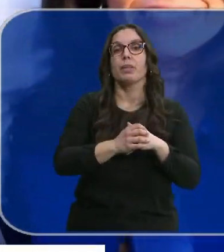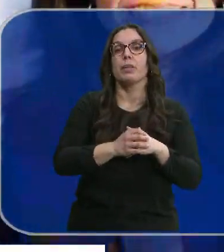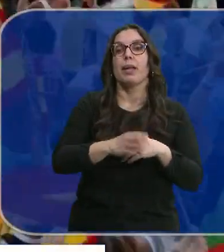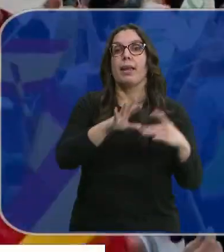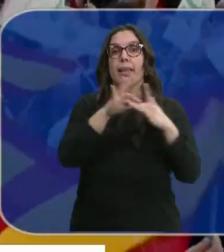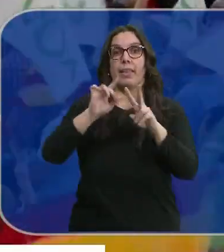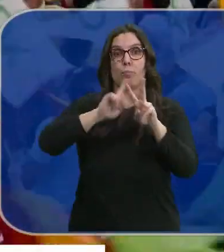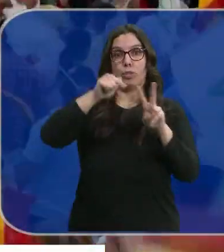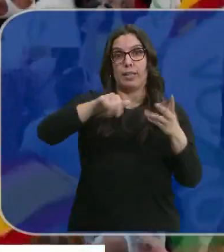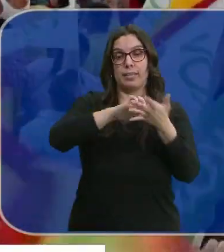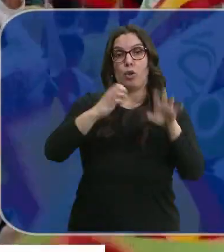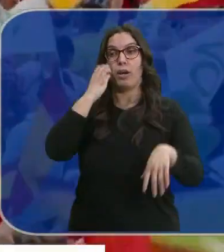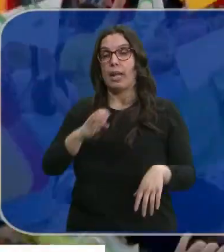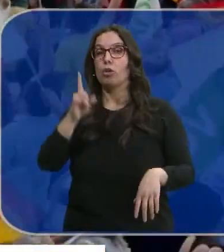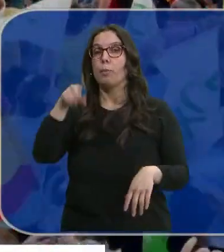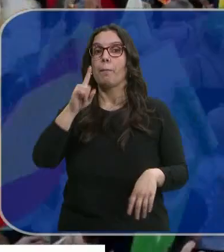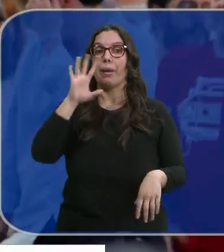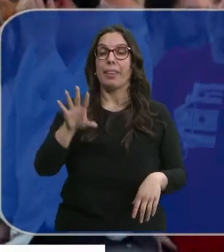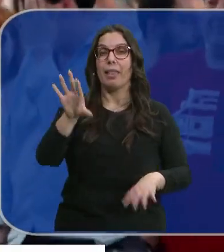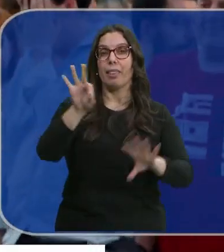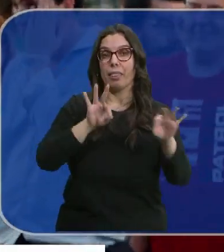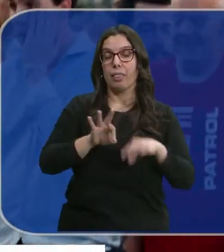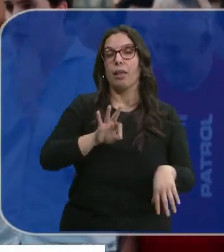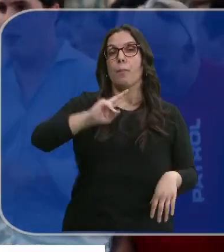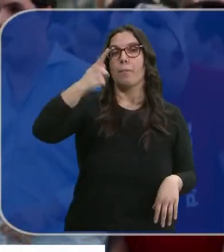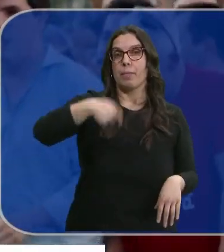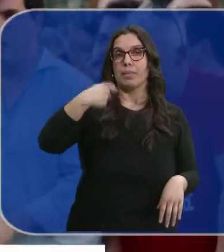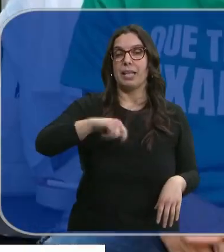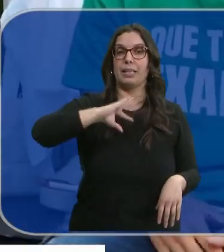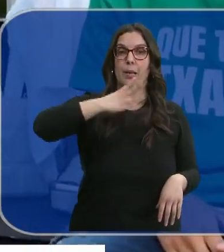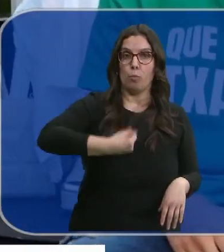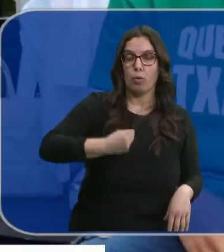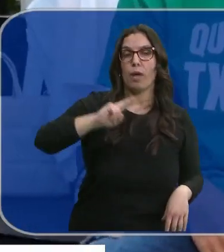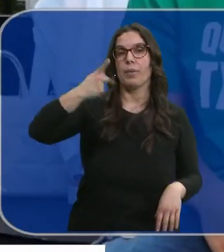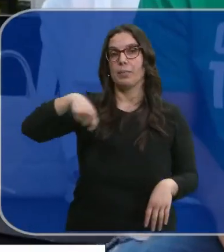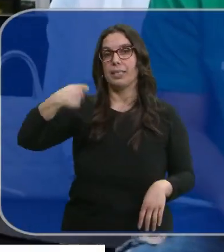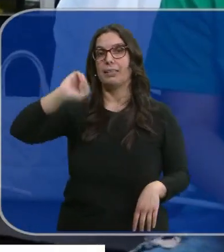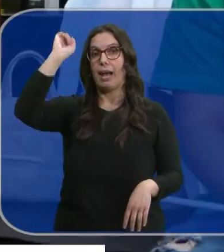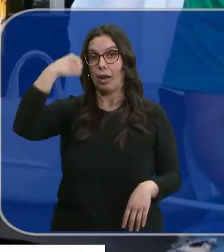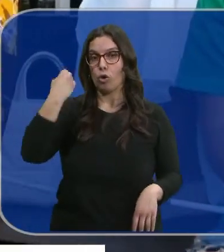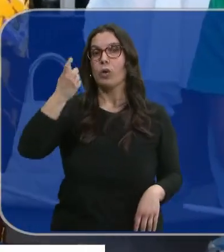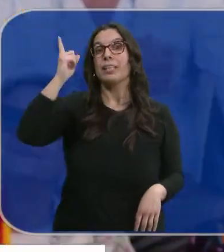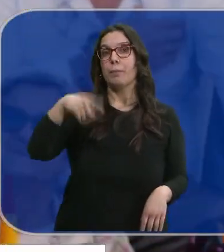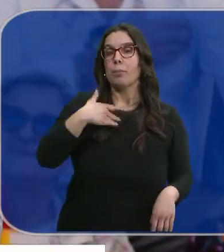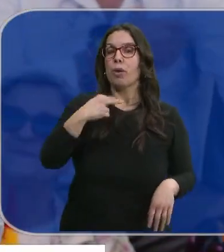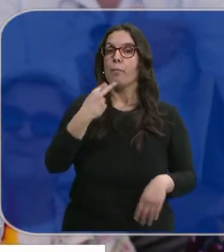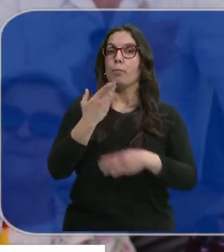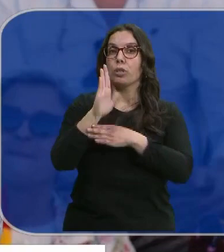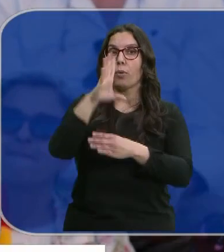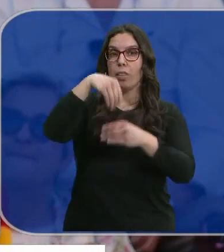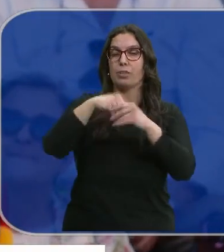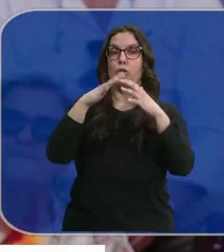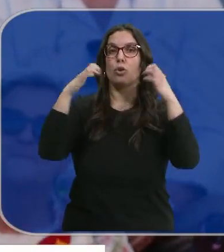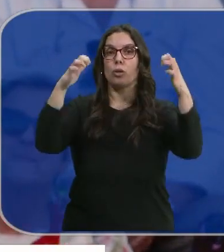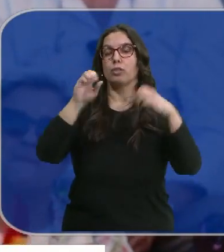León, se prevé la entrada en la dirección de, entre otros, los vicepresidentes de Murcia y Aragón e incluso la de la portavoz en el